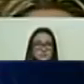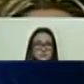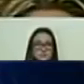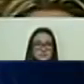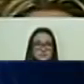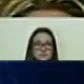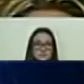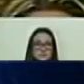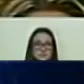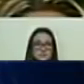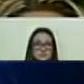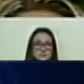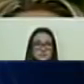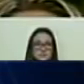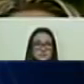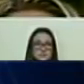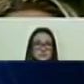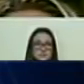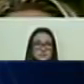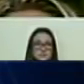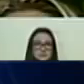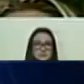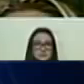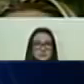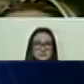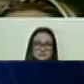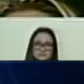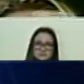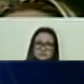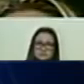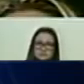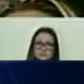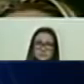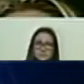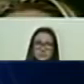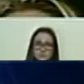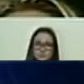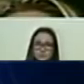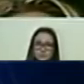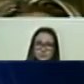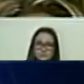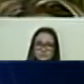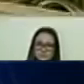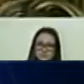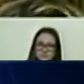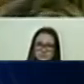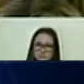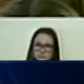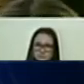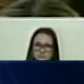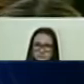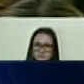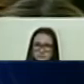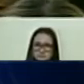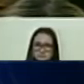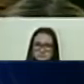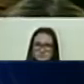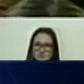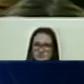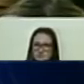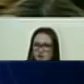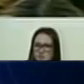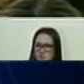esto, se está estableciendo, se ha comparado la salida de venezolanos del